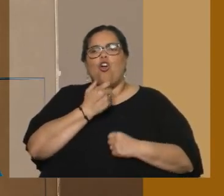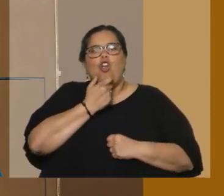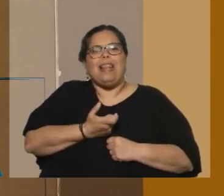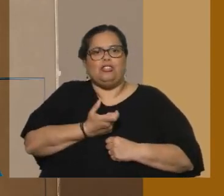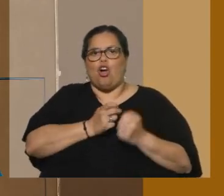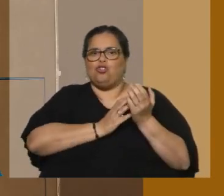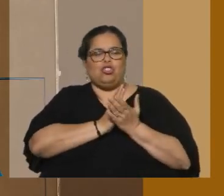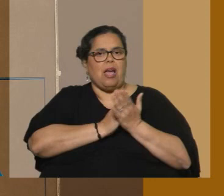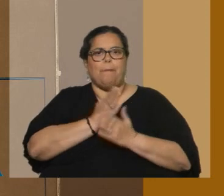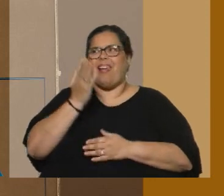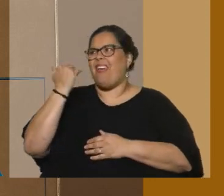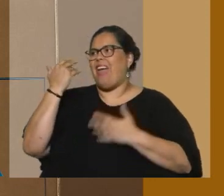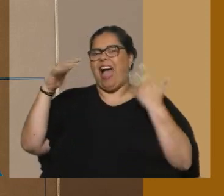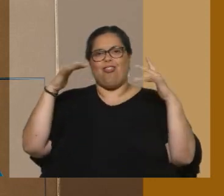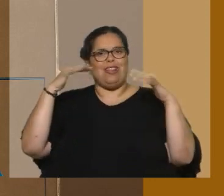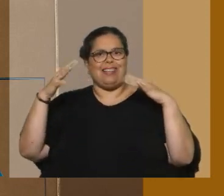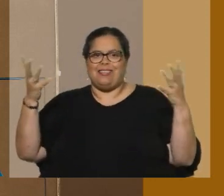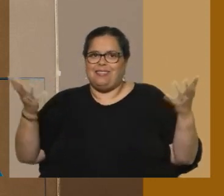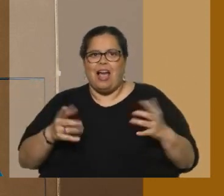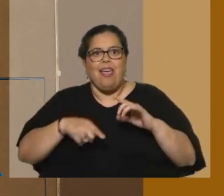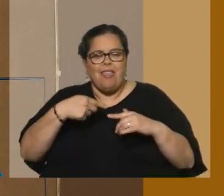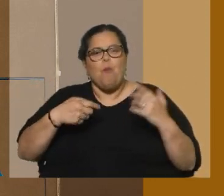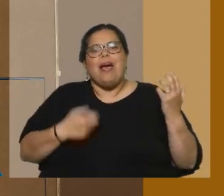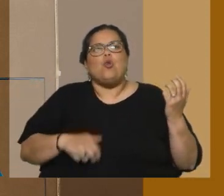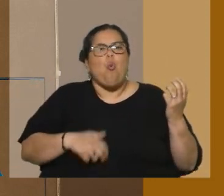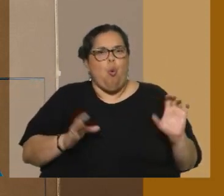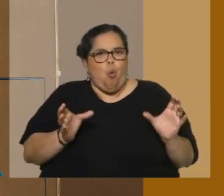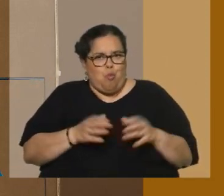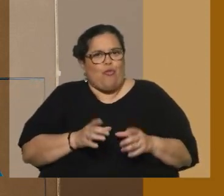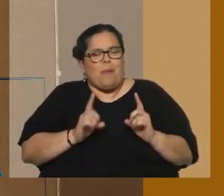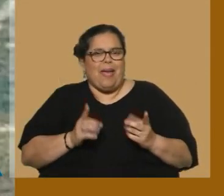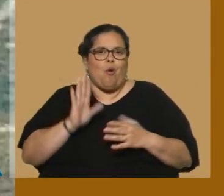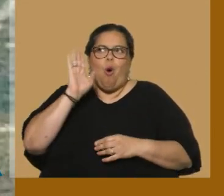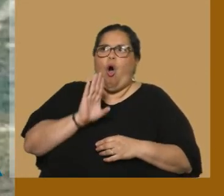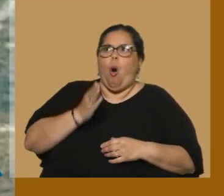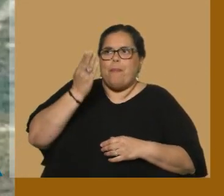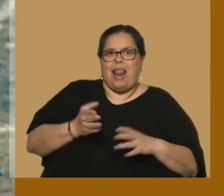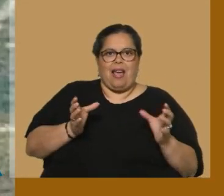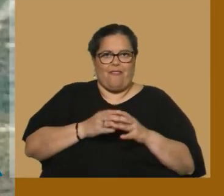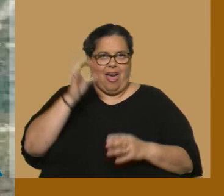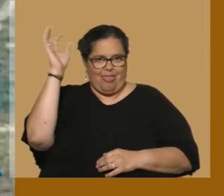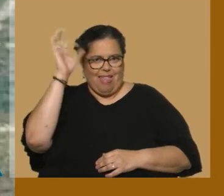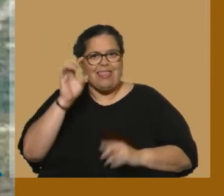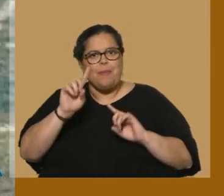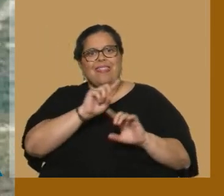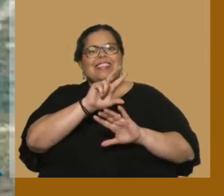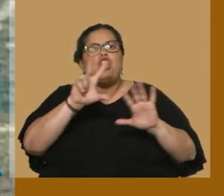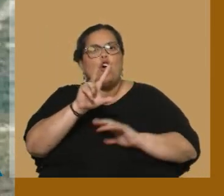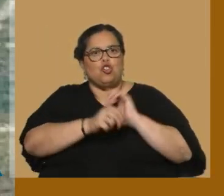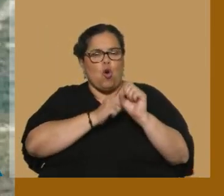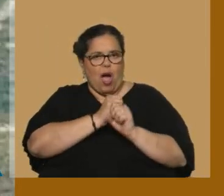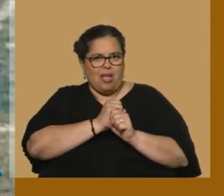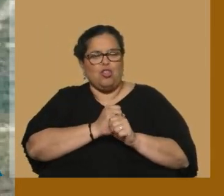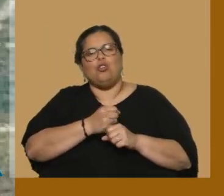adolescencia hasta llegó a tener un grupo que rendía tributo a la banda británica A los 18 años se probó como Arquero en el